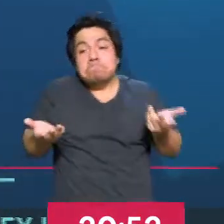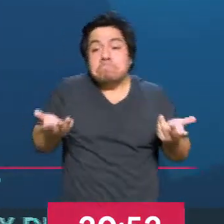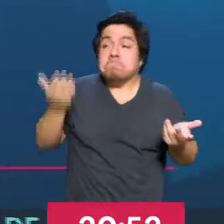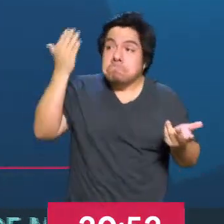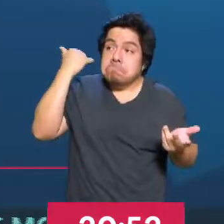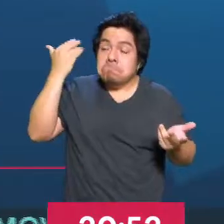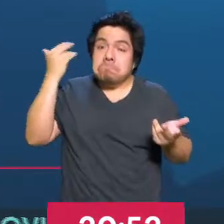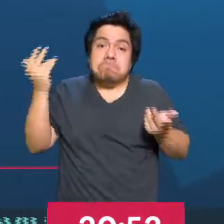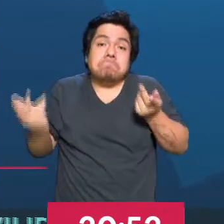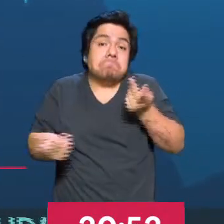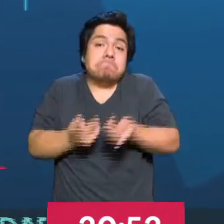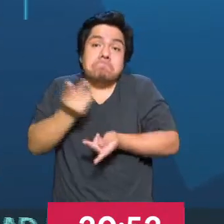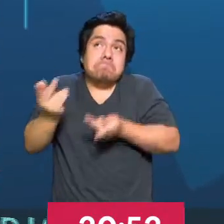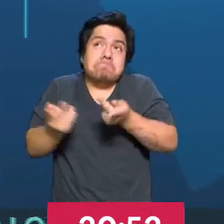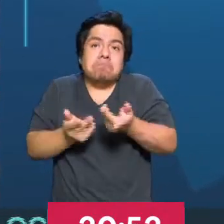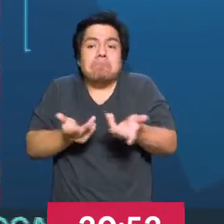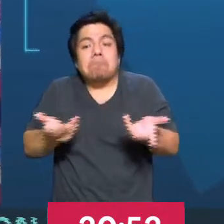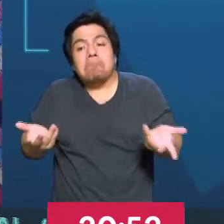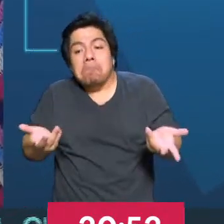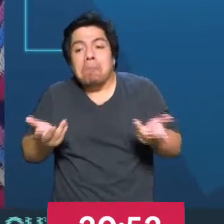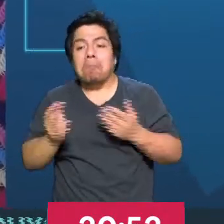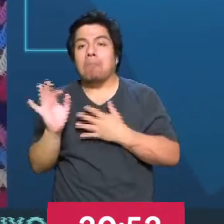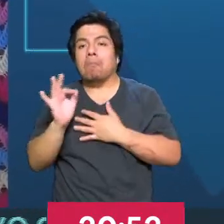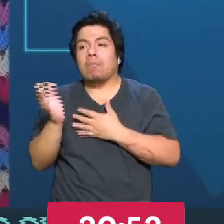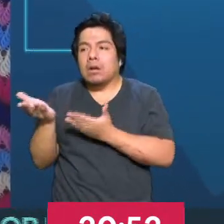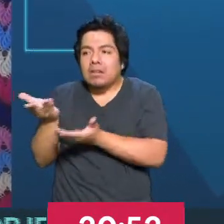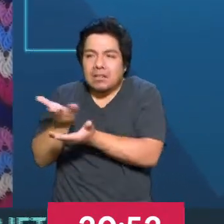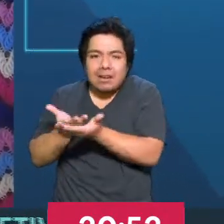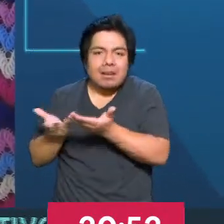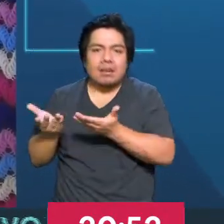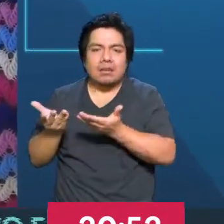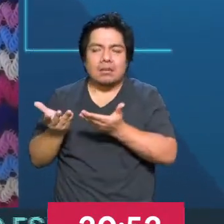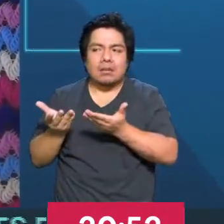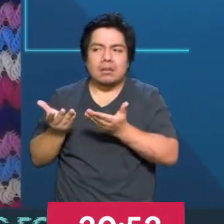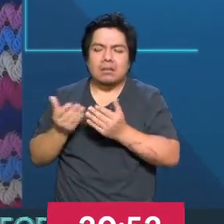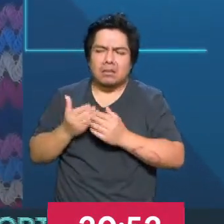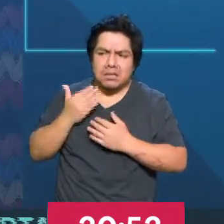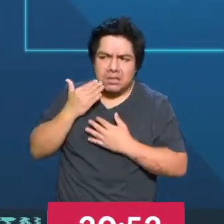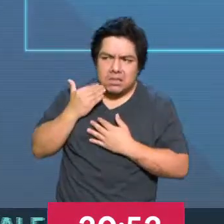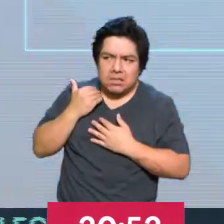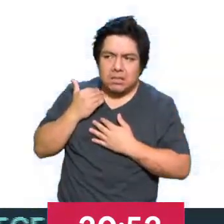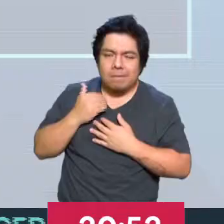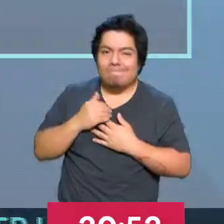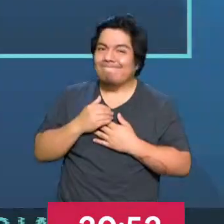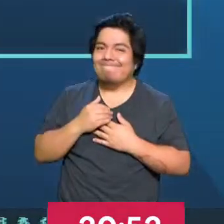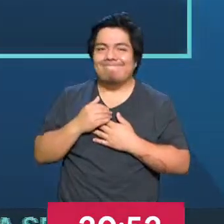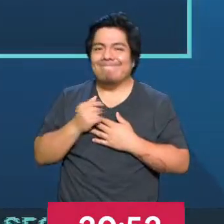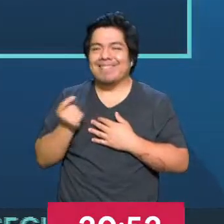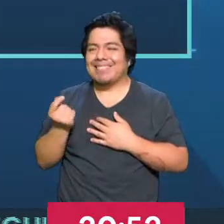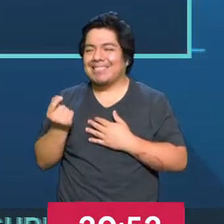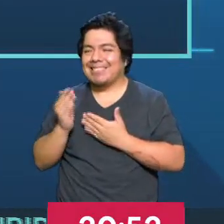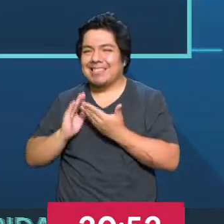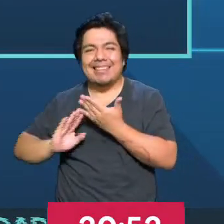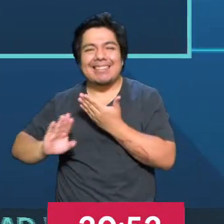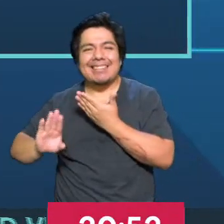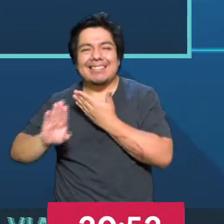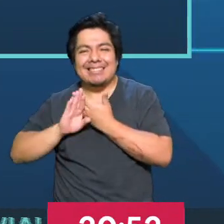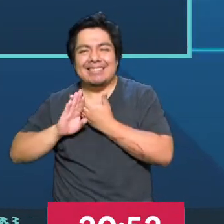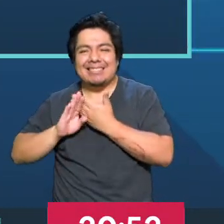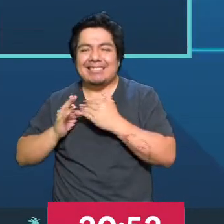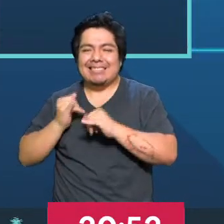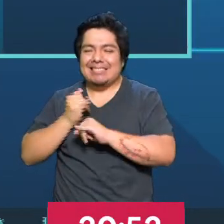preguntas para hacer más cordial la entrevista. Después me di cuenta que sí llevaban un viso de discriminación